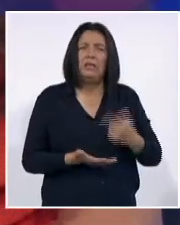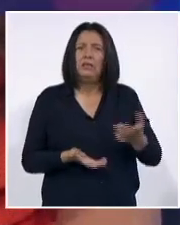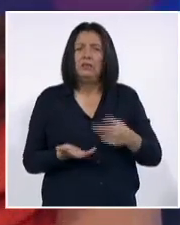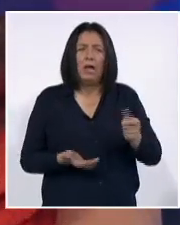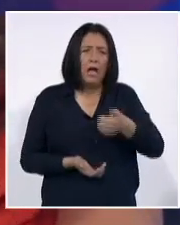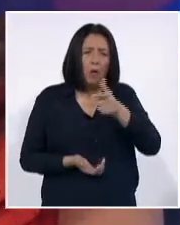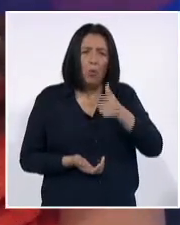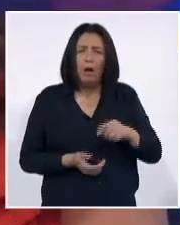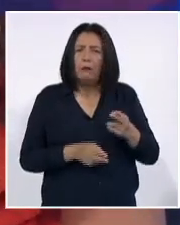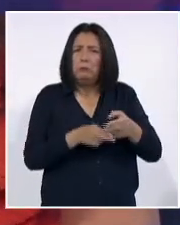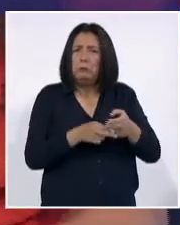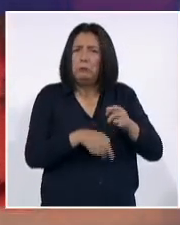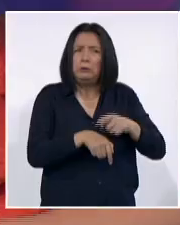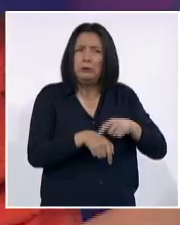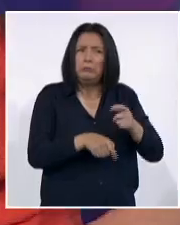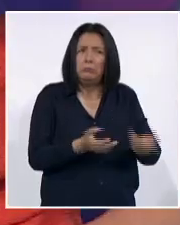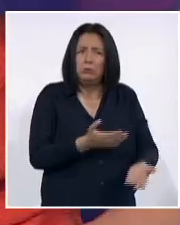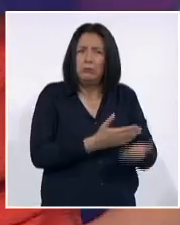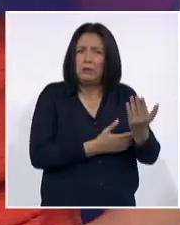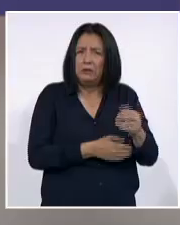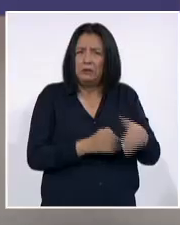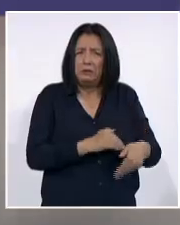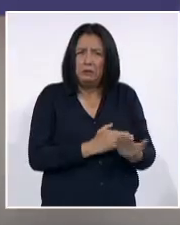agua por horas y durante la madrugada.